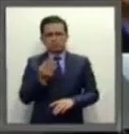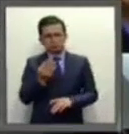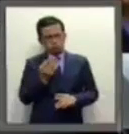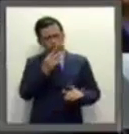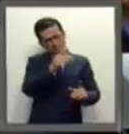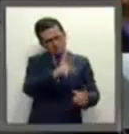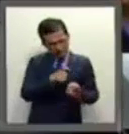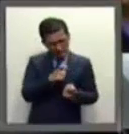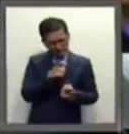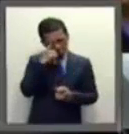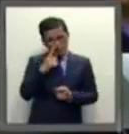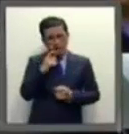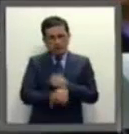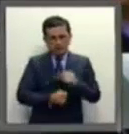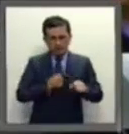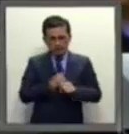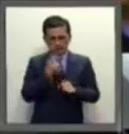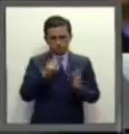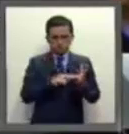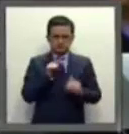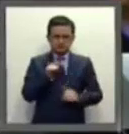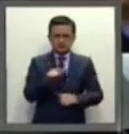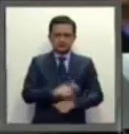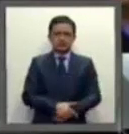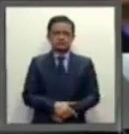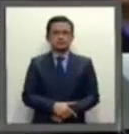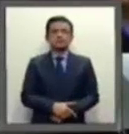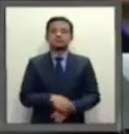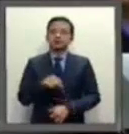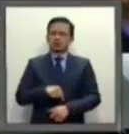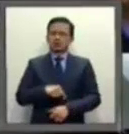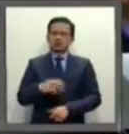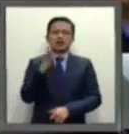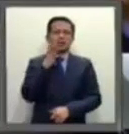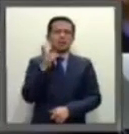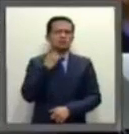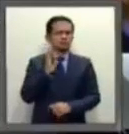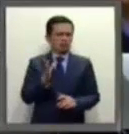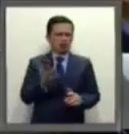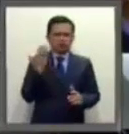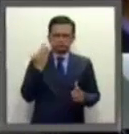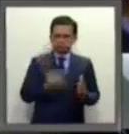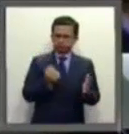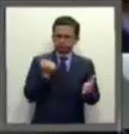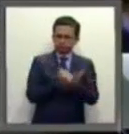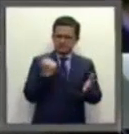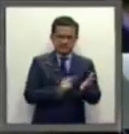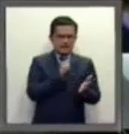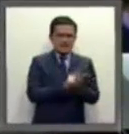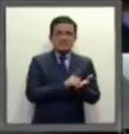en el ejercicio 2017. Esta Cámara de Diputados aprobó una ley de derechos,